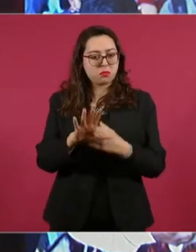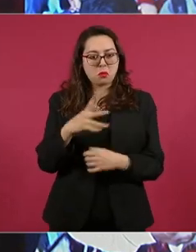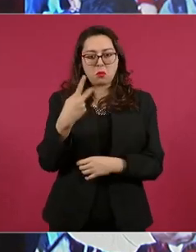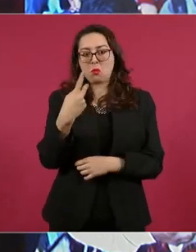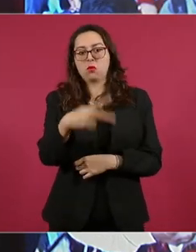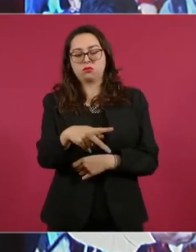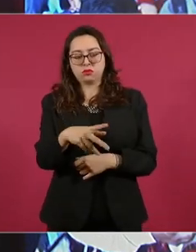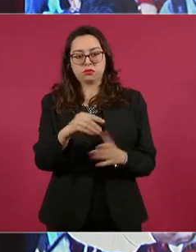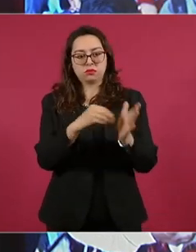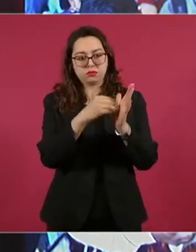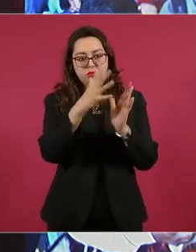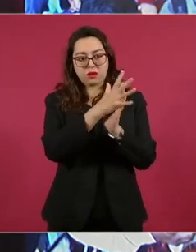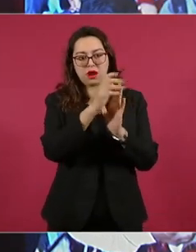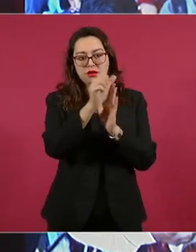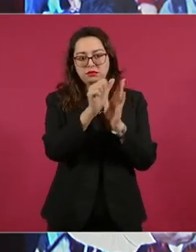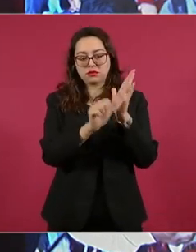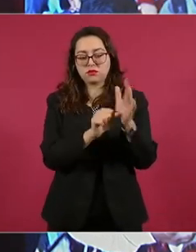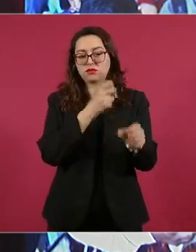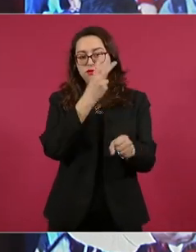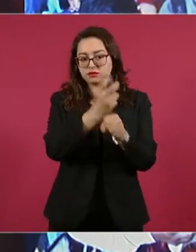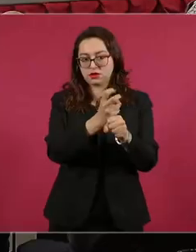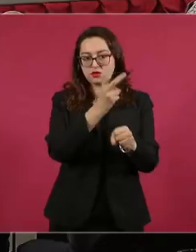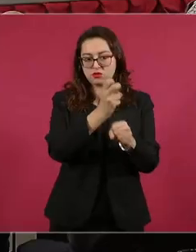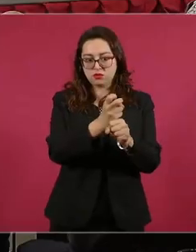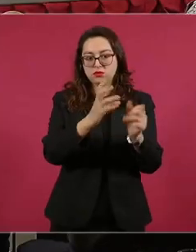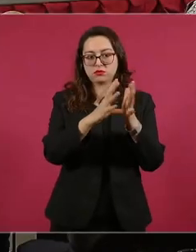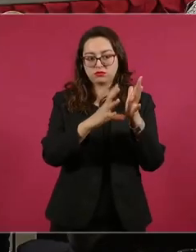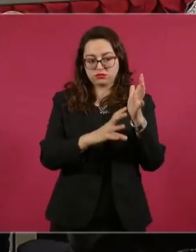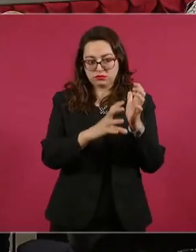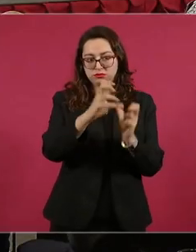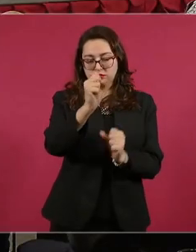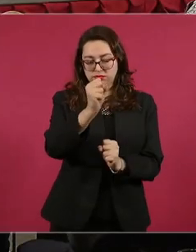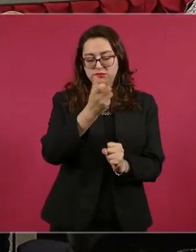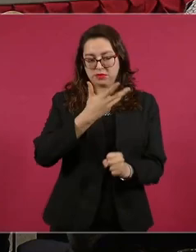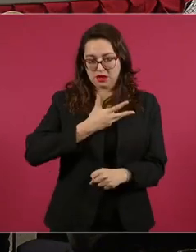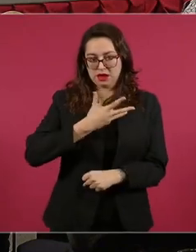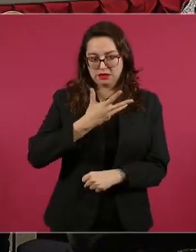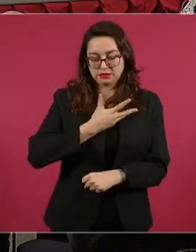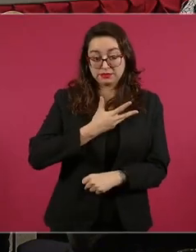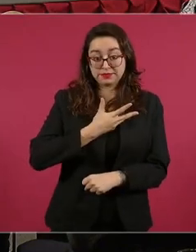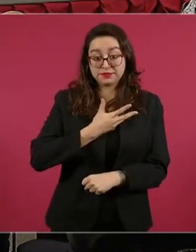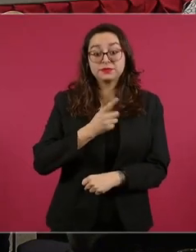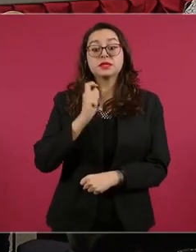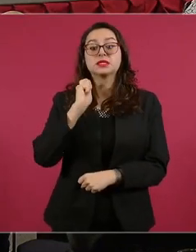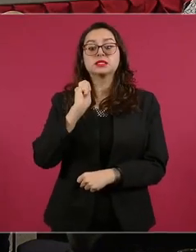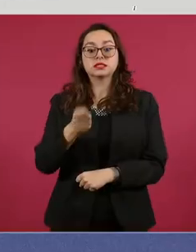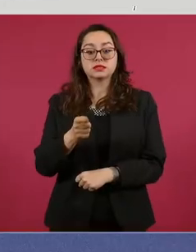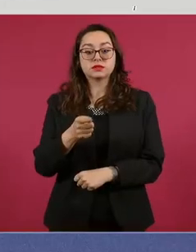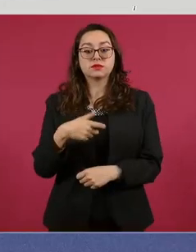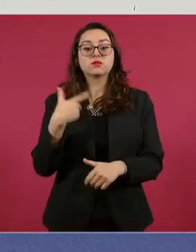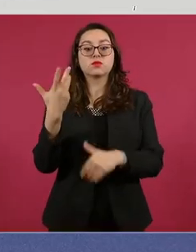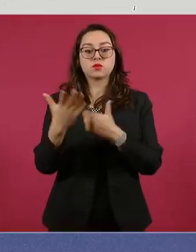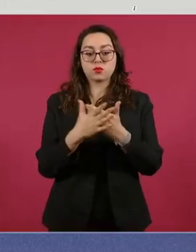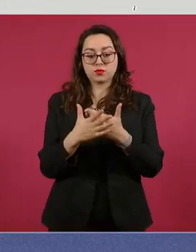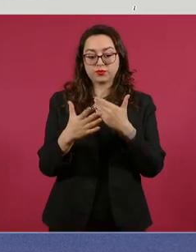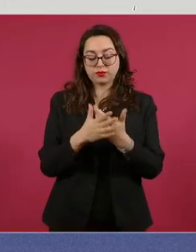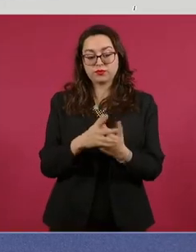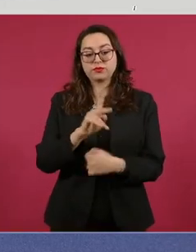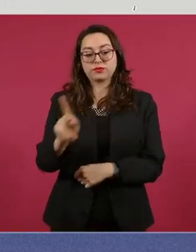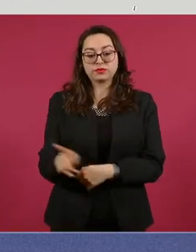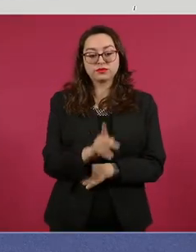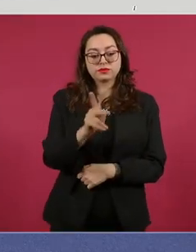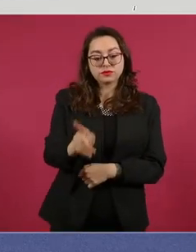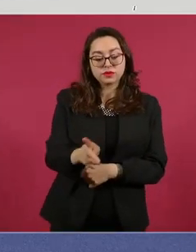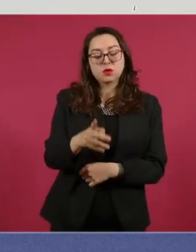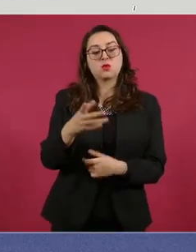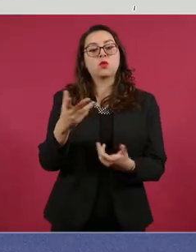de la Constitución Federal. Esto significa que los pueblos y las comunidades tendrán capacidad para ejercer sus derechos